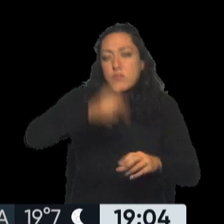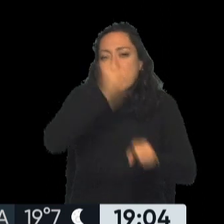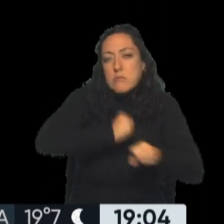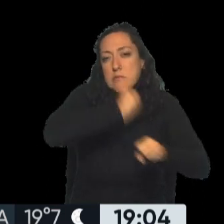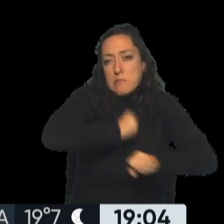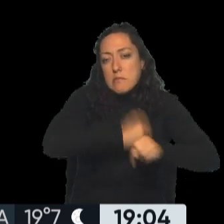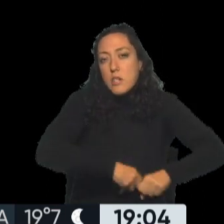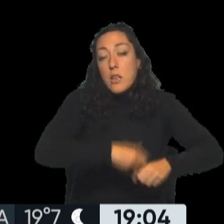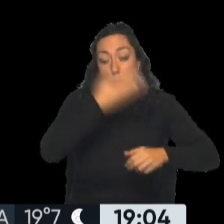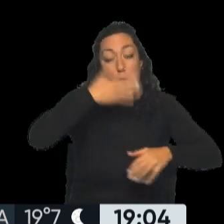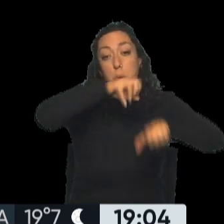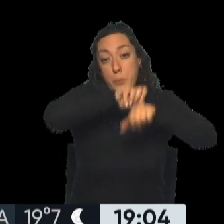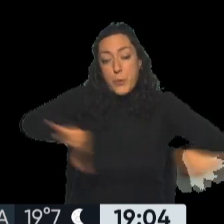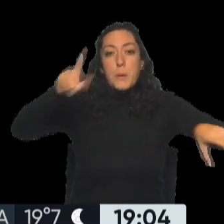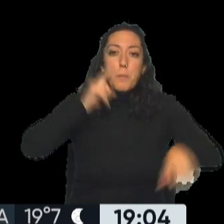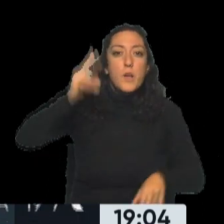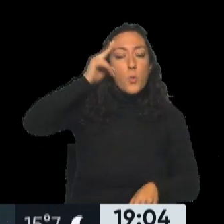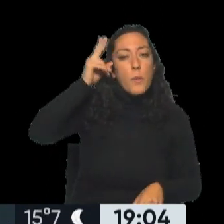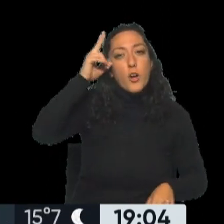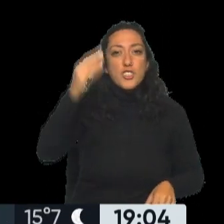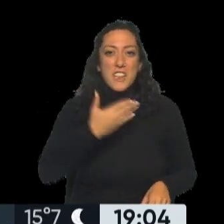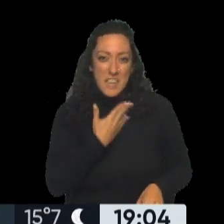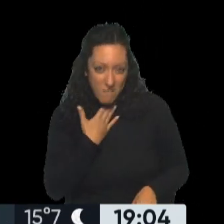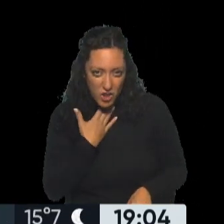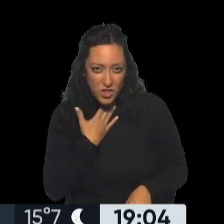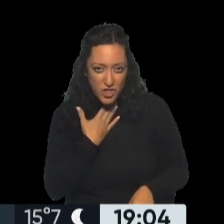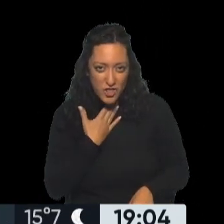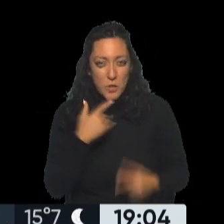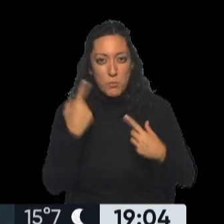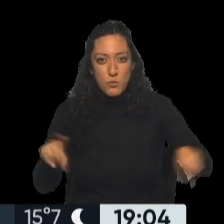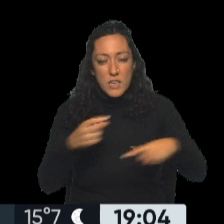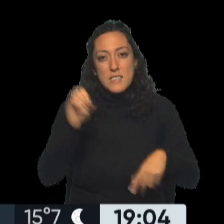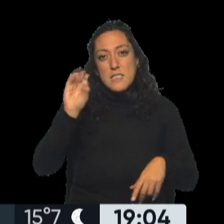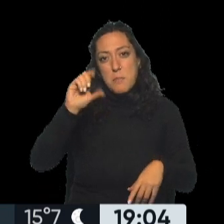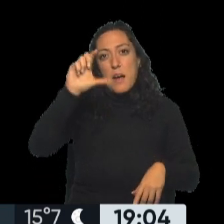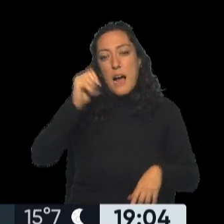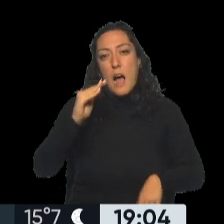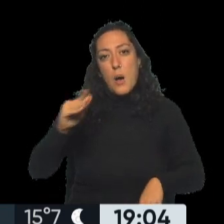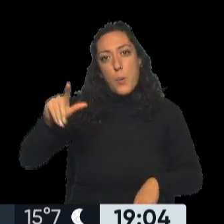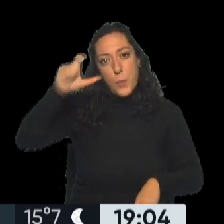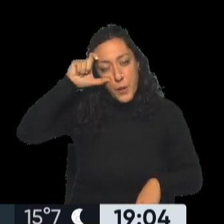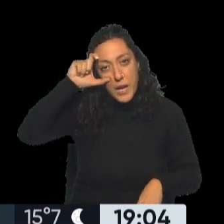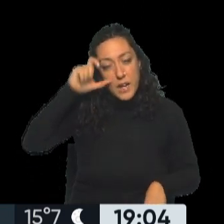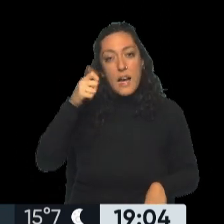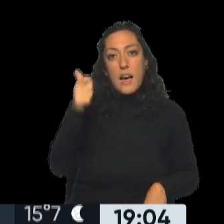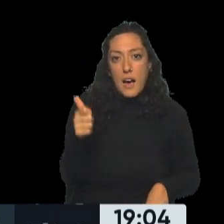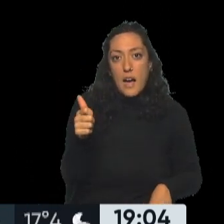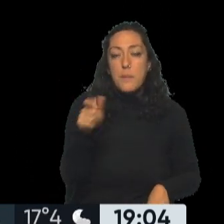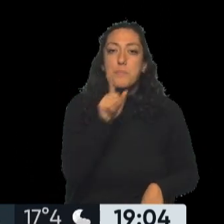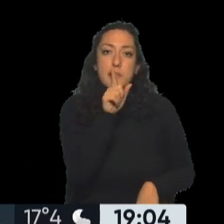Charly García de los 80 cantando cable a tierra vamos a escuchar esta versión que nunca existió